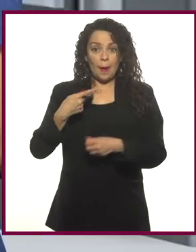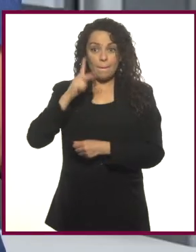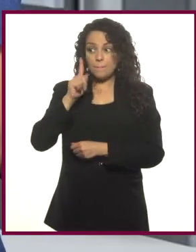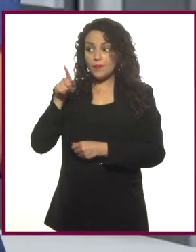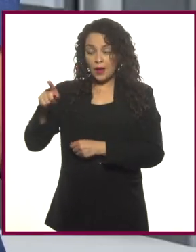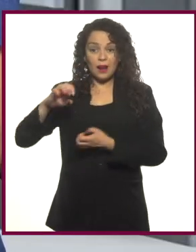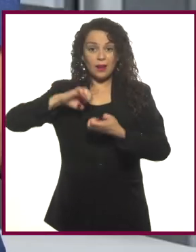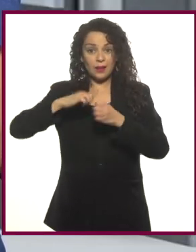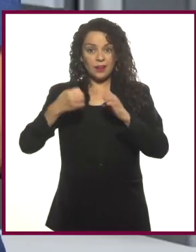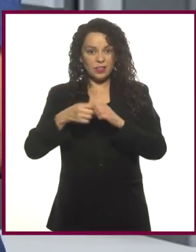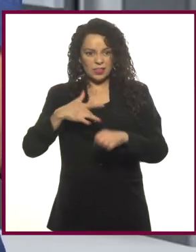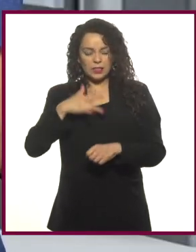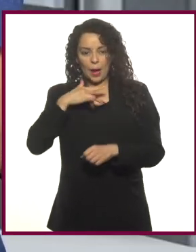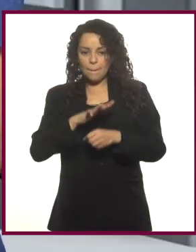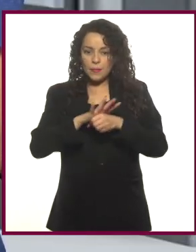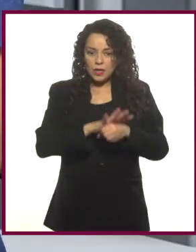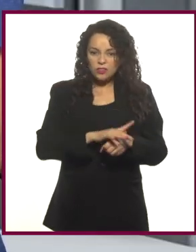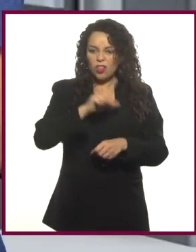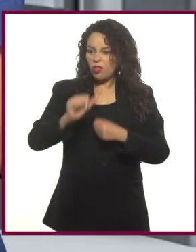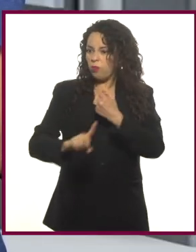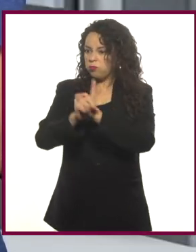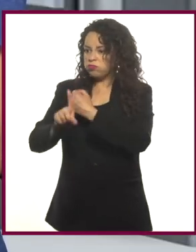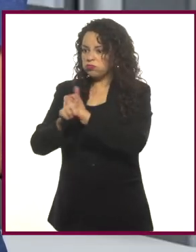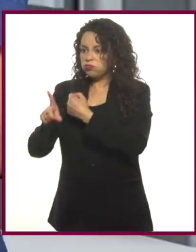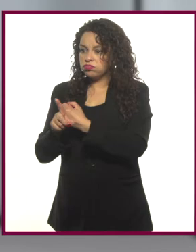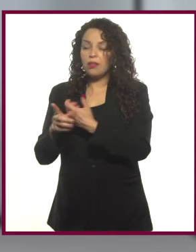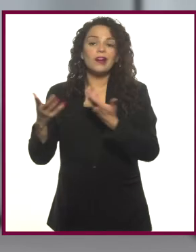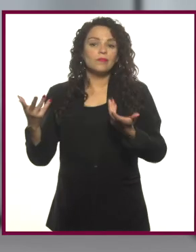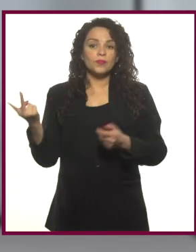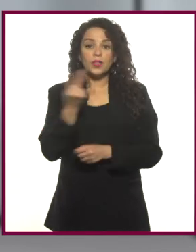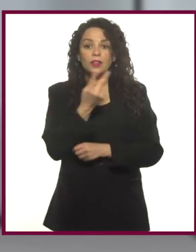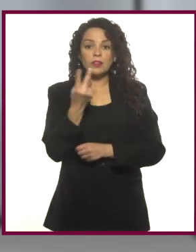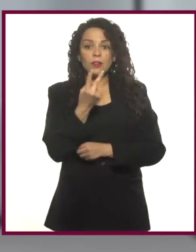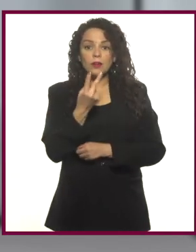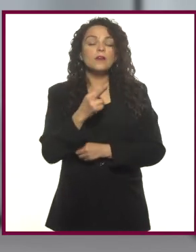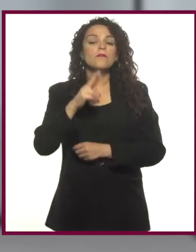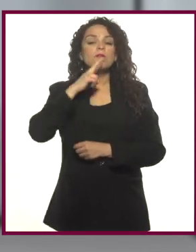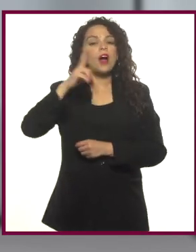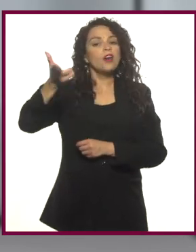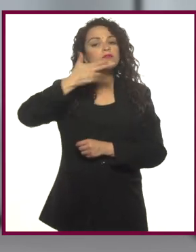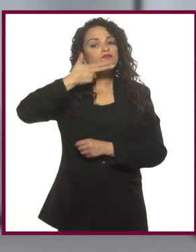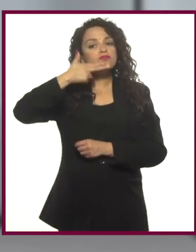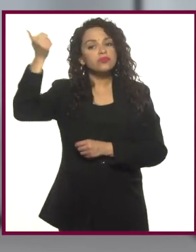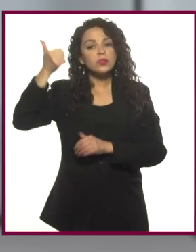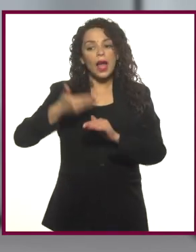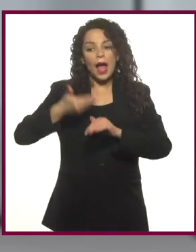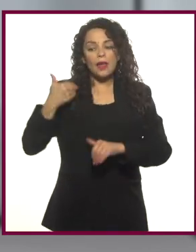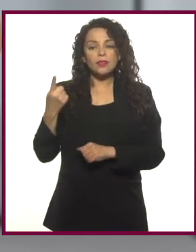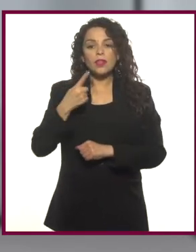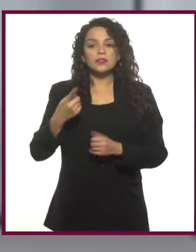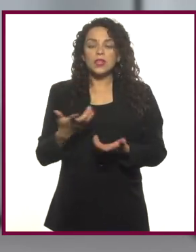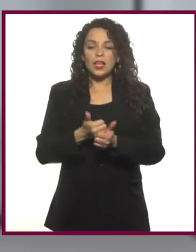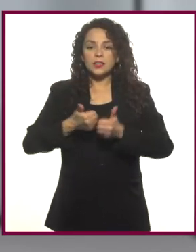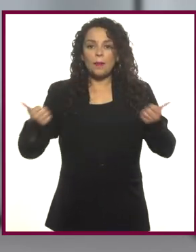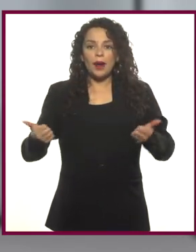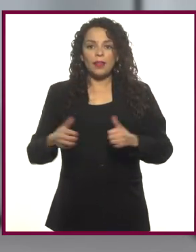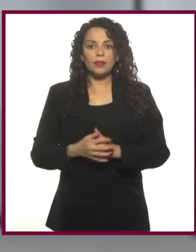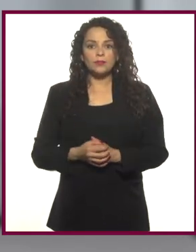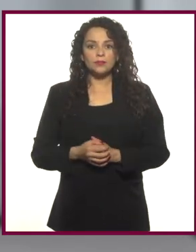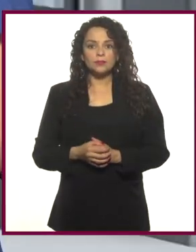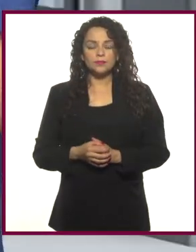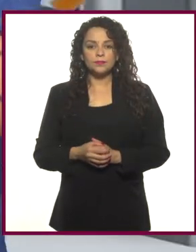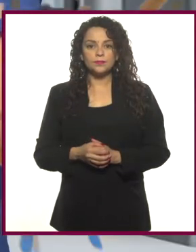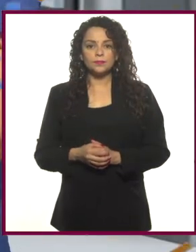juntos. Pero la presión de esa rivalidad y una serie de fatalidades conducen a que la pareja elija el suicidio antes que vivir